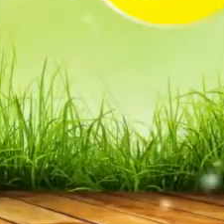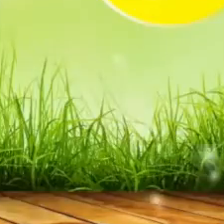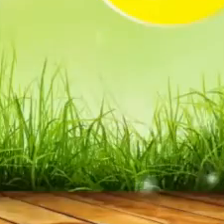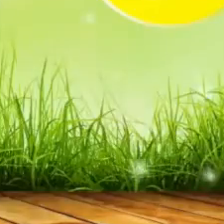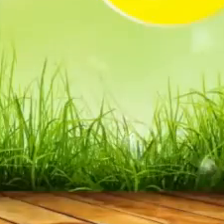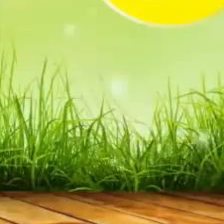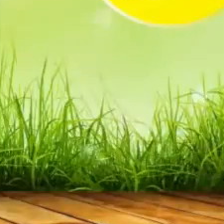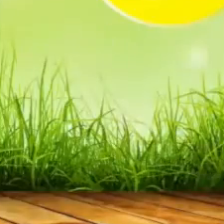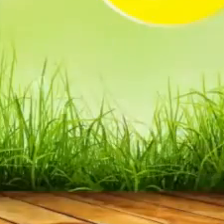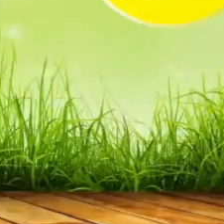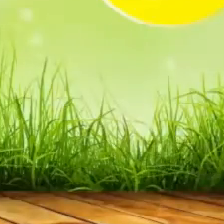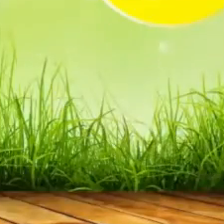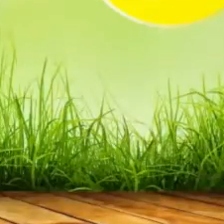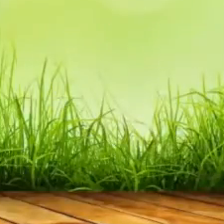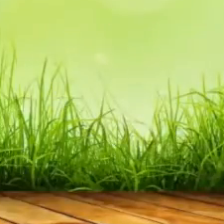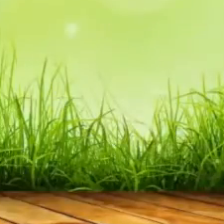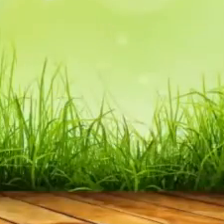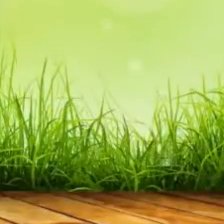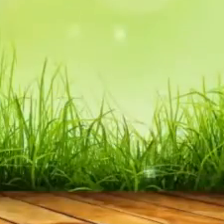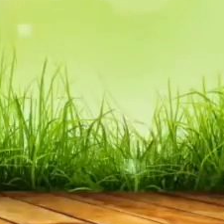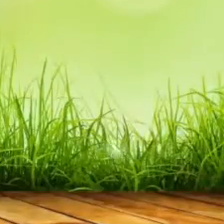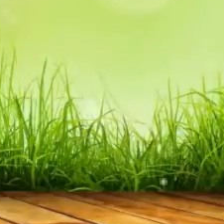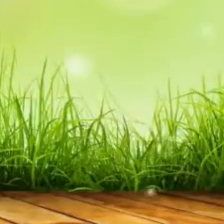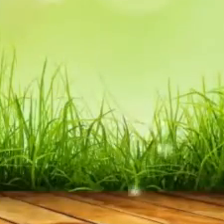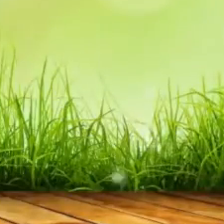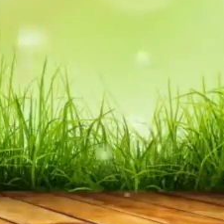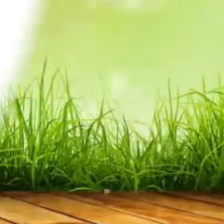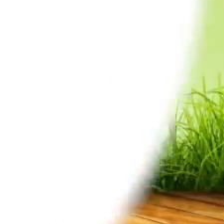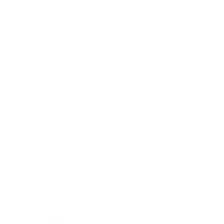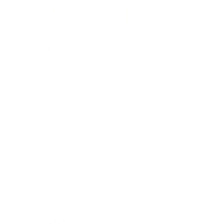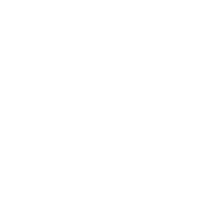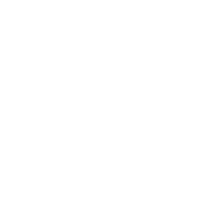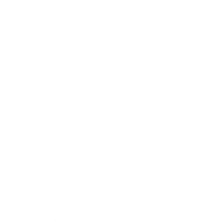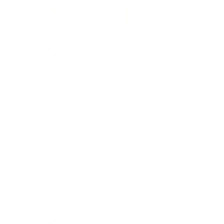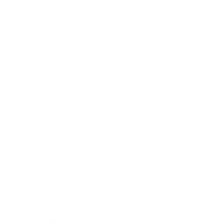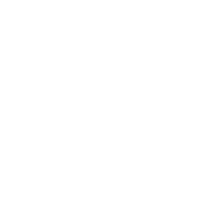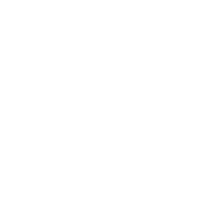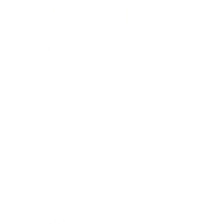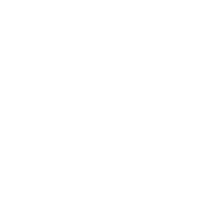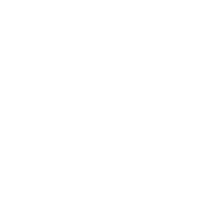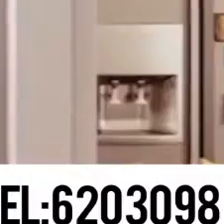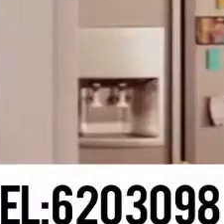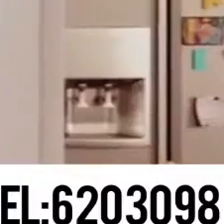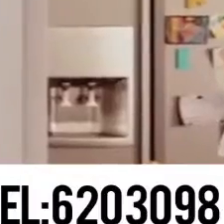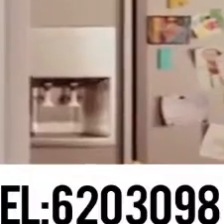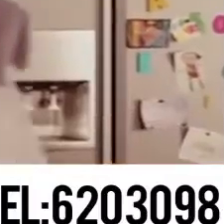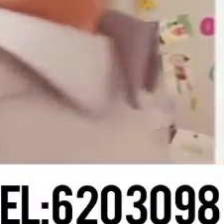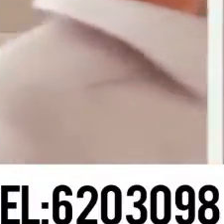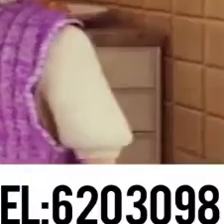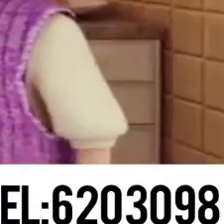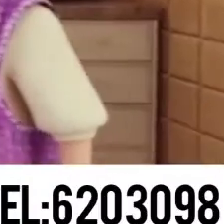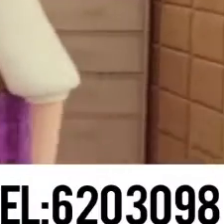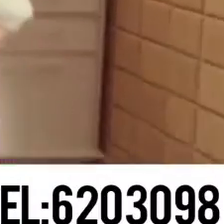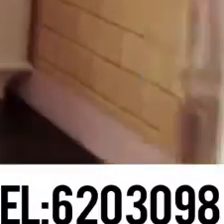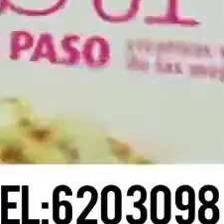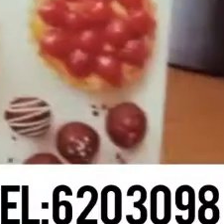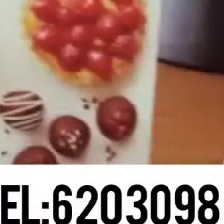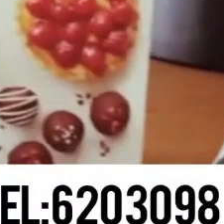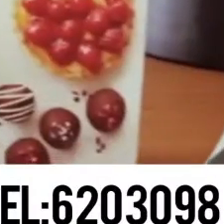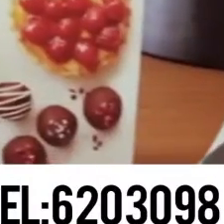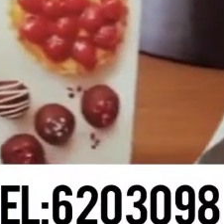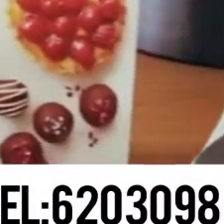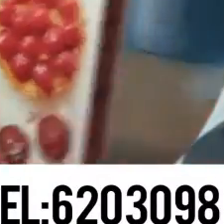campaña de la Secretaría de Medio Ambiente. Proyecto de educación ambiental no formal. Alcaldía de Barranca Bermeja. Tu hogar ahora será